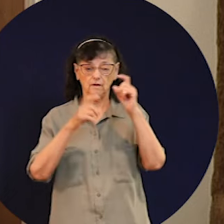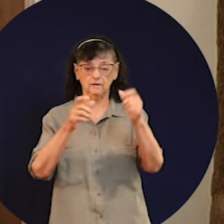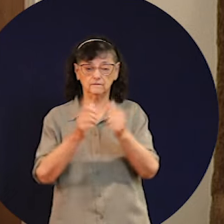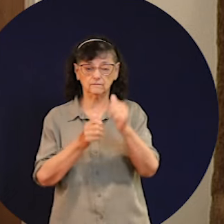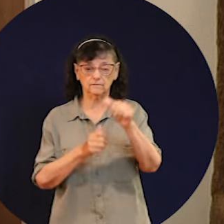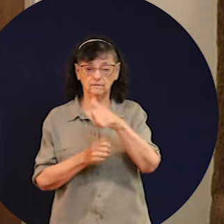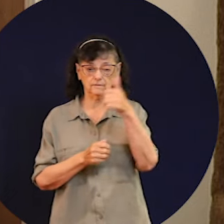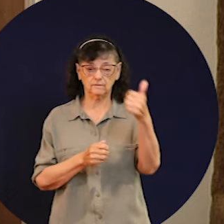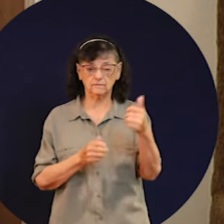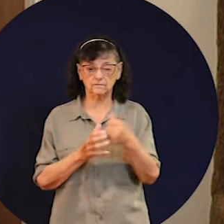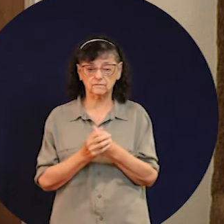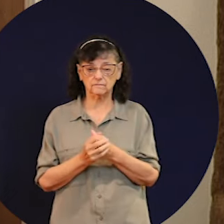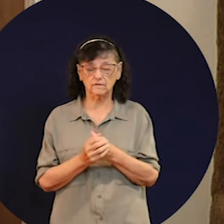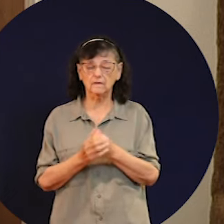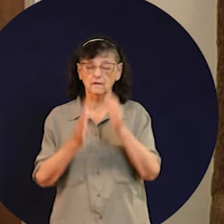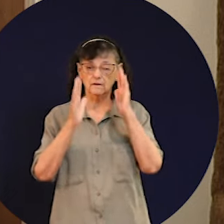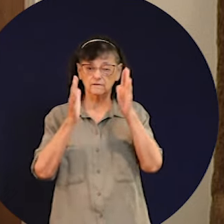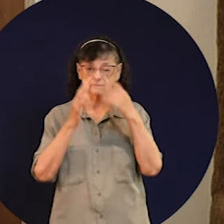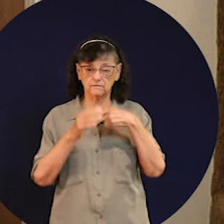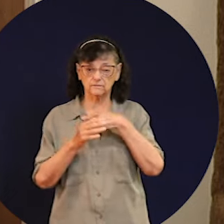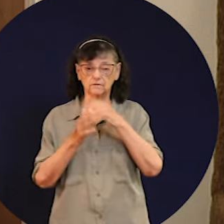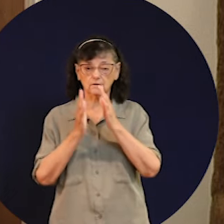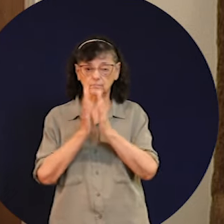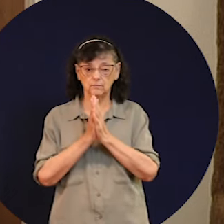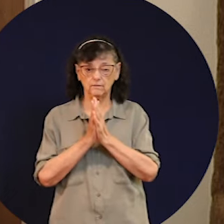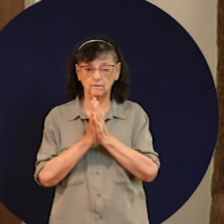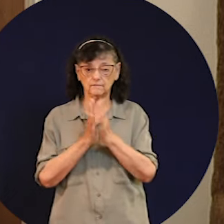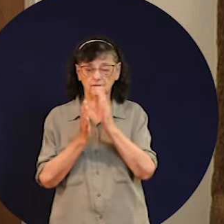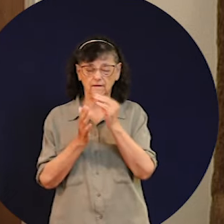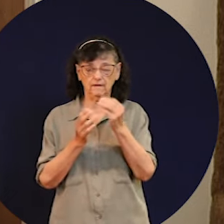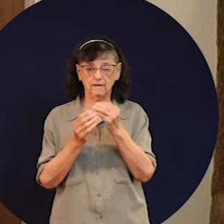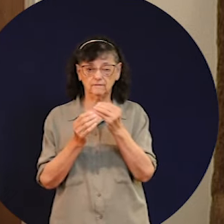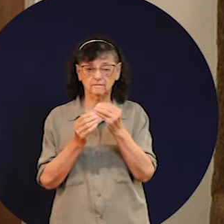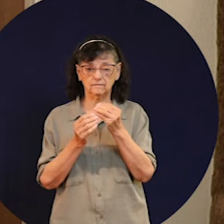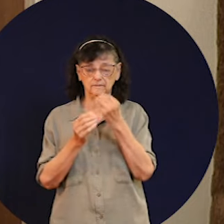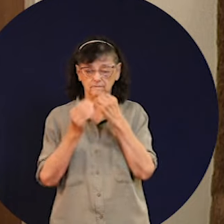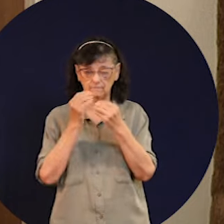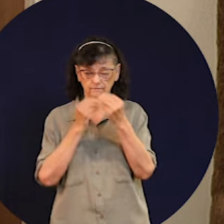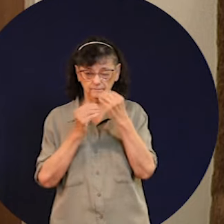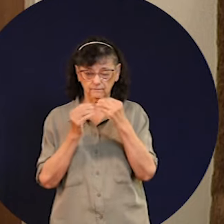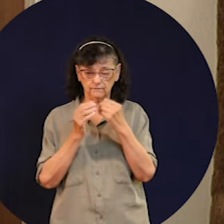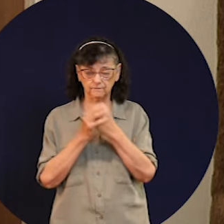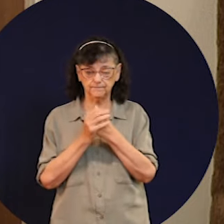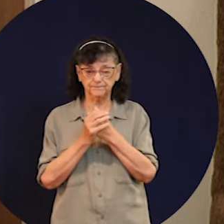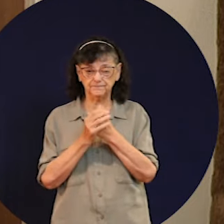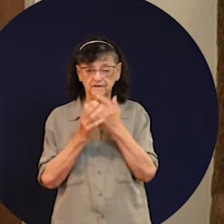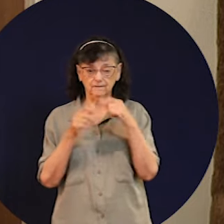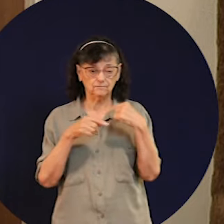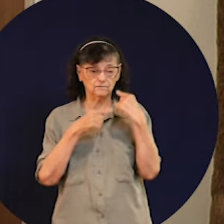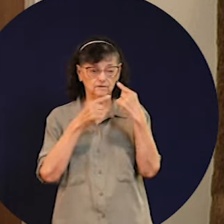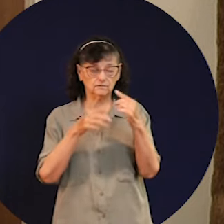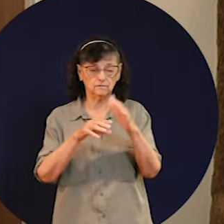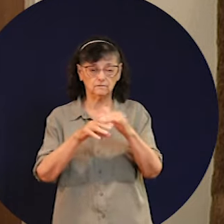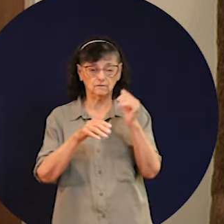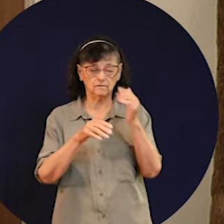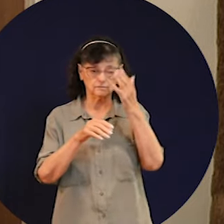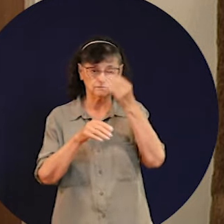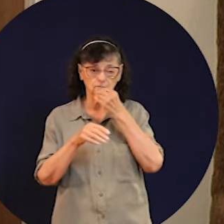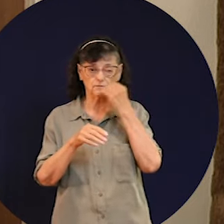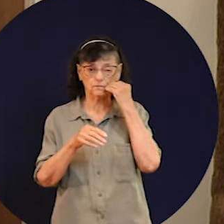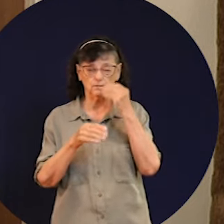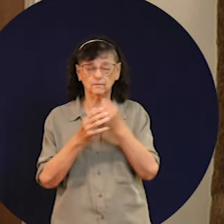los demás. Escucha nuestras oraciones y alimentanos hasta que nos llames a tu